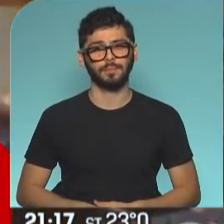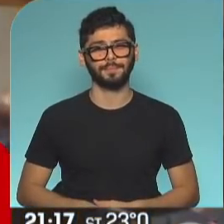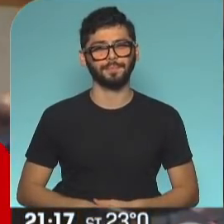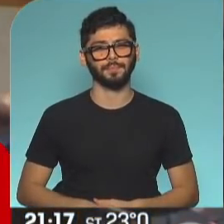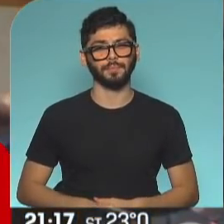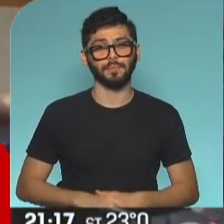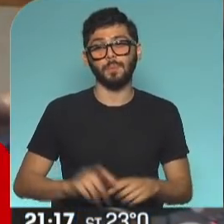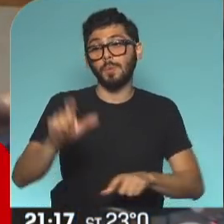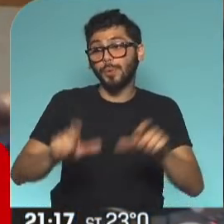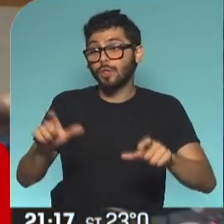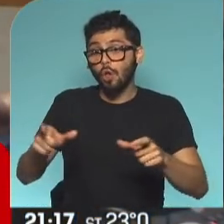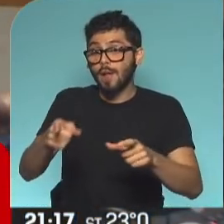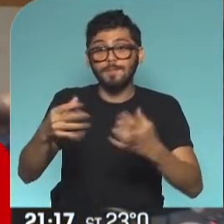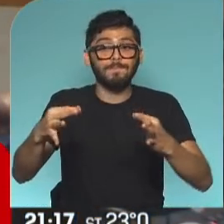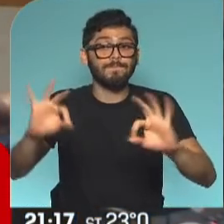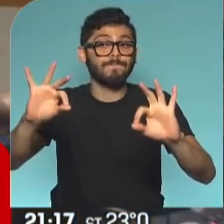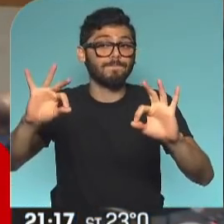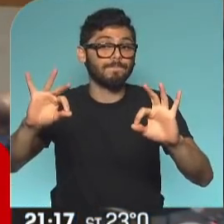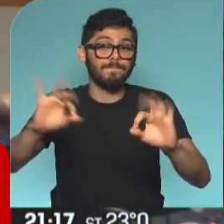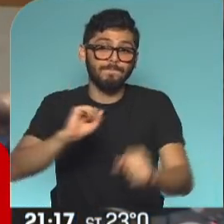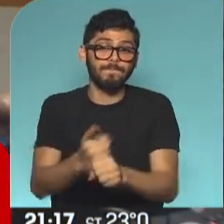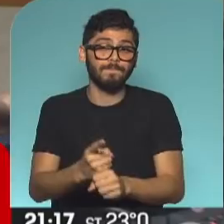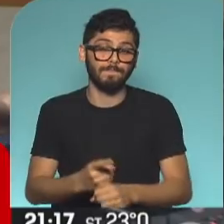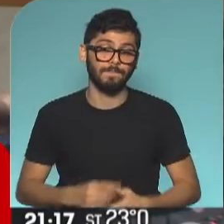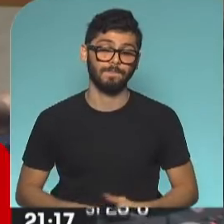Gente que no vamos a recuperar.